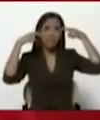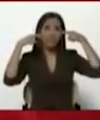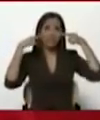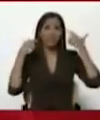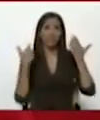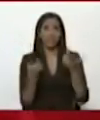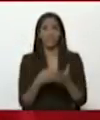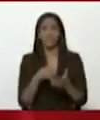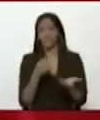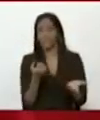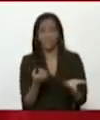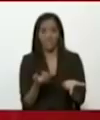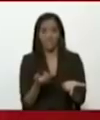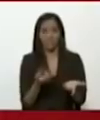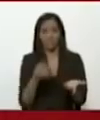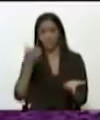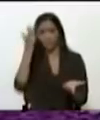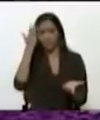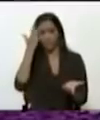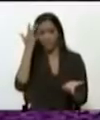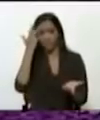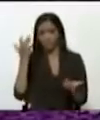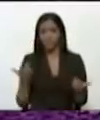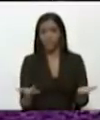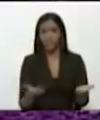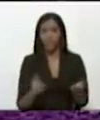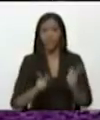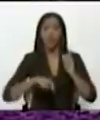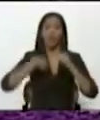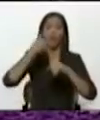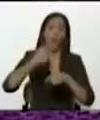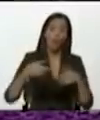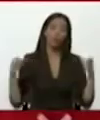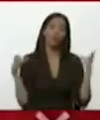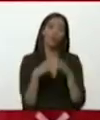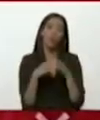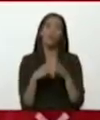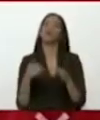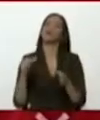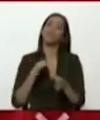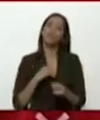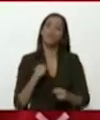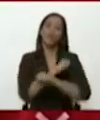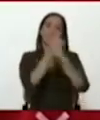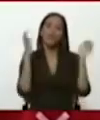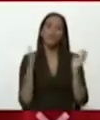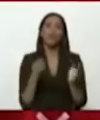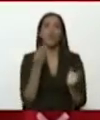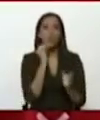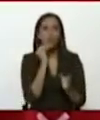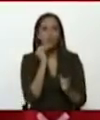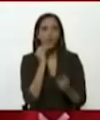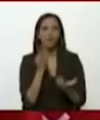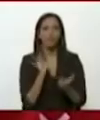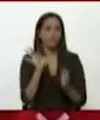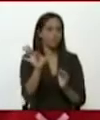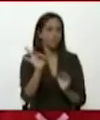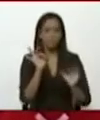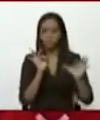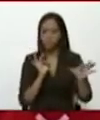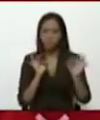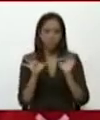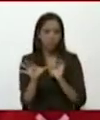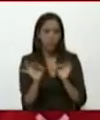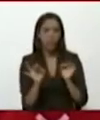verdaderos chavistas. La tercera vía. Ajá. Otro grupo que son, por supuesto, los muchachos que han sido captados por